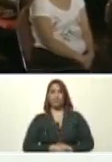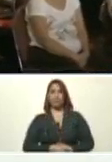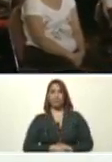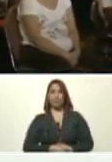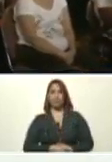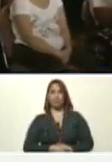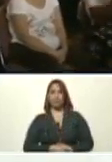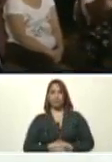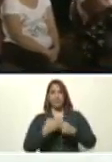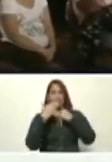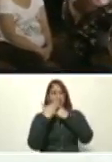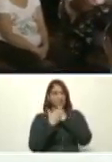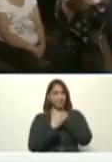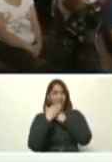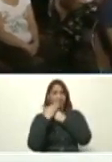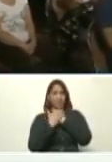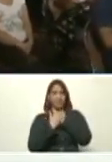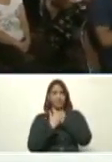atención cariñosa,